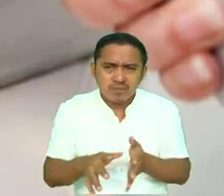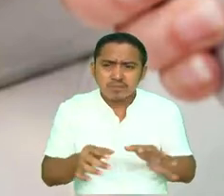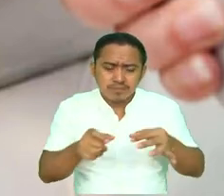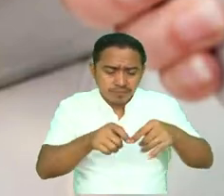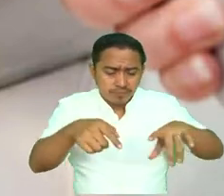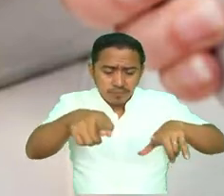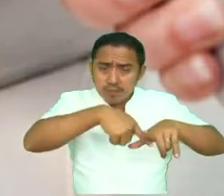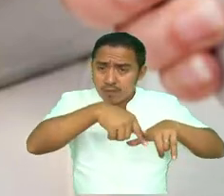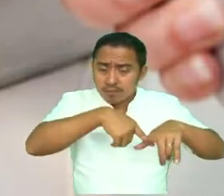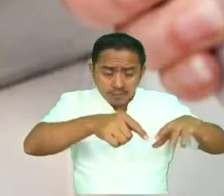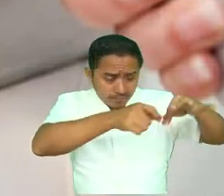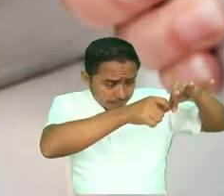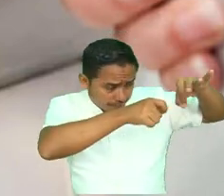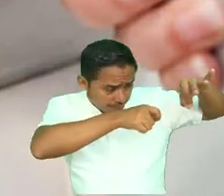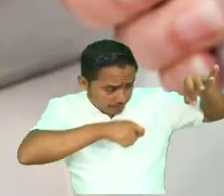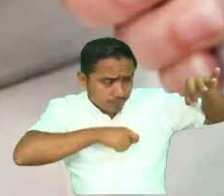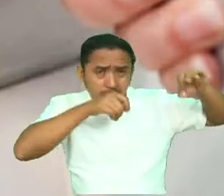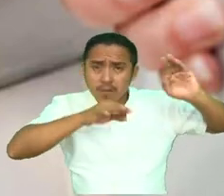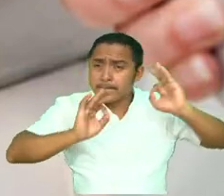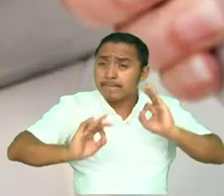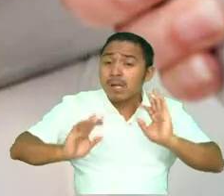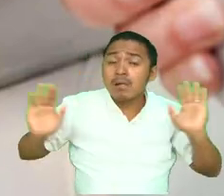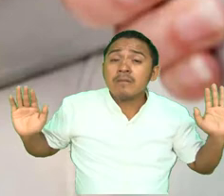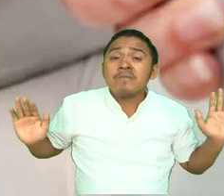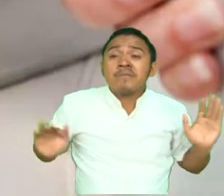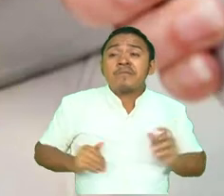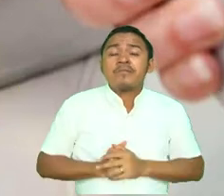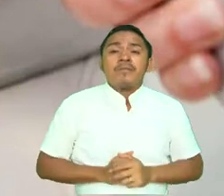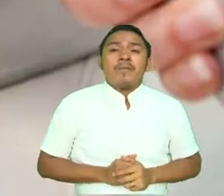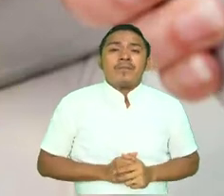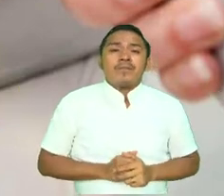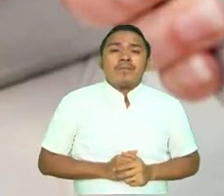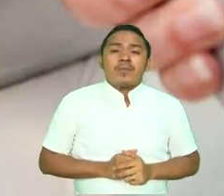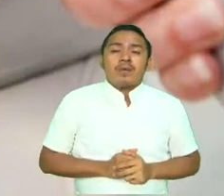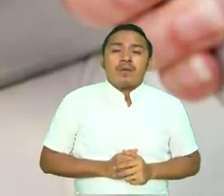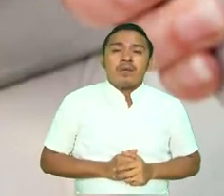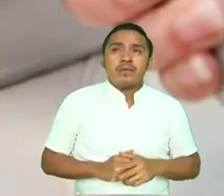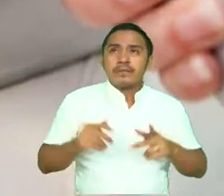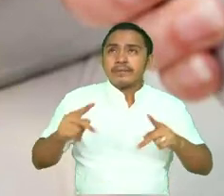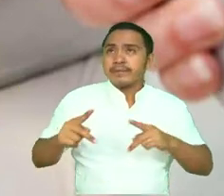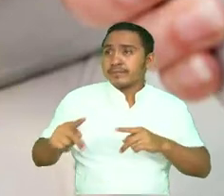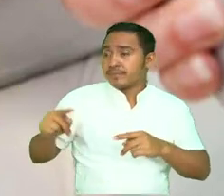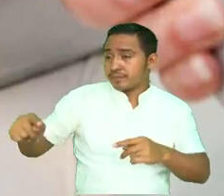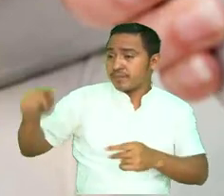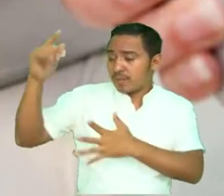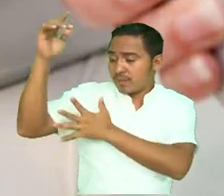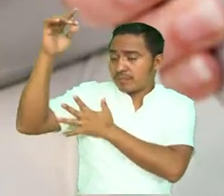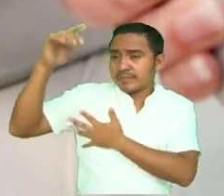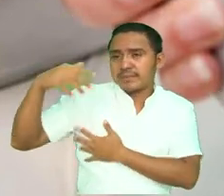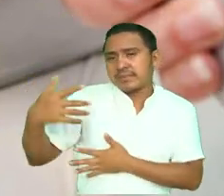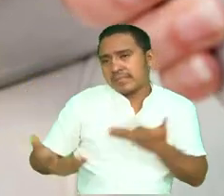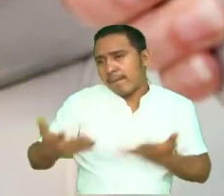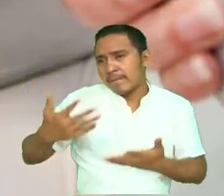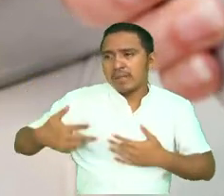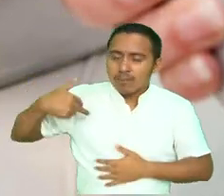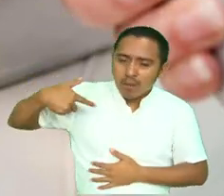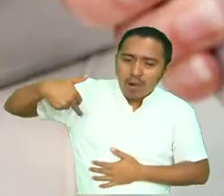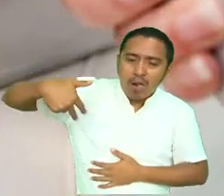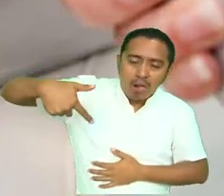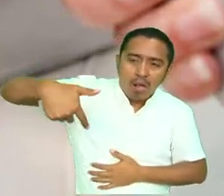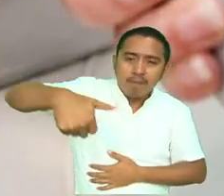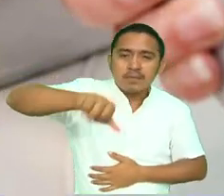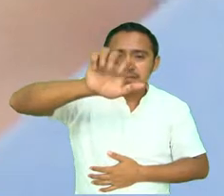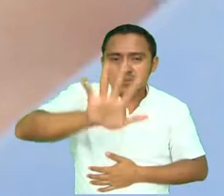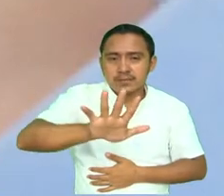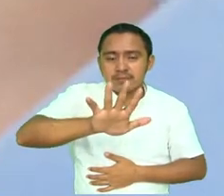medimos. Pero podríamos decir esto, esta persona está mojada su camisa porque quizás caminó 5 cuadras, de